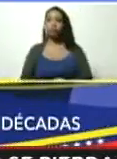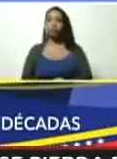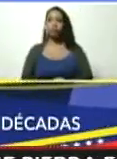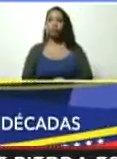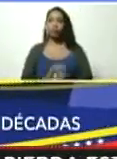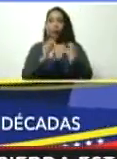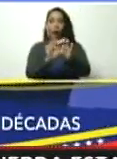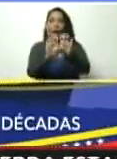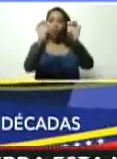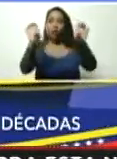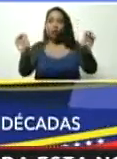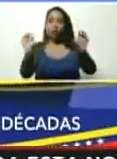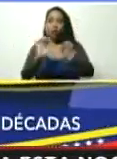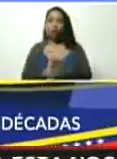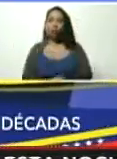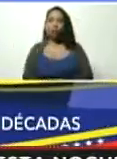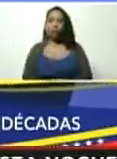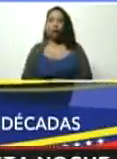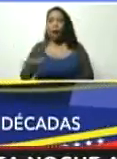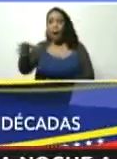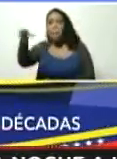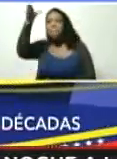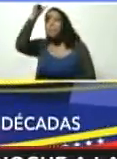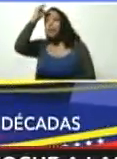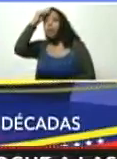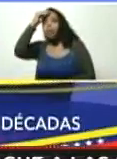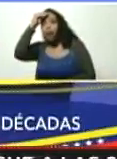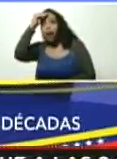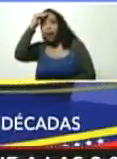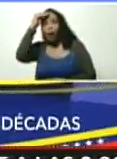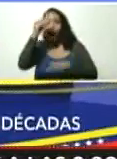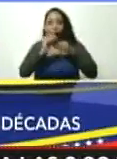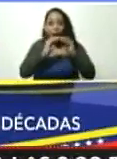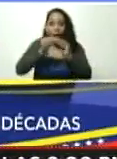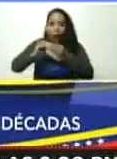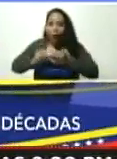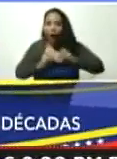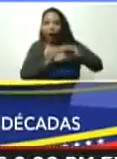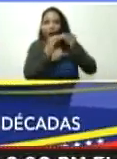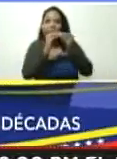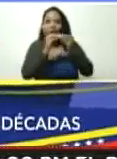educación de aprender haciendo y hacer aprendiendo,